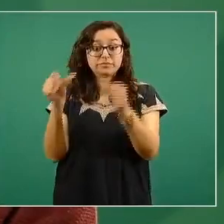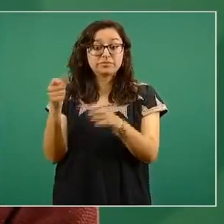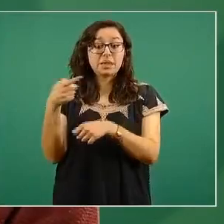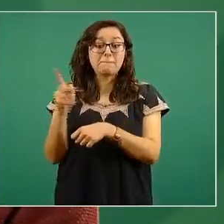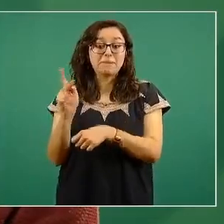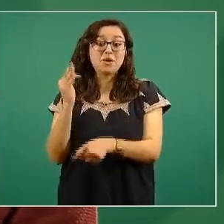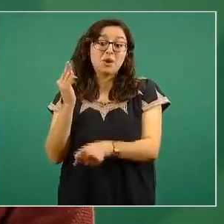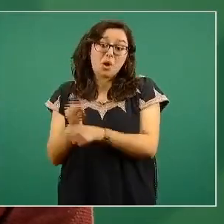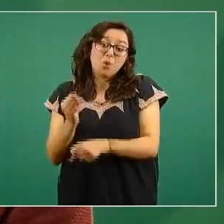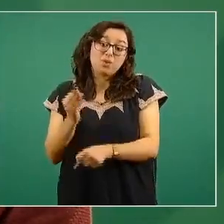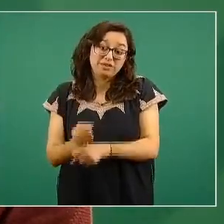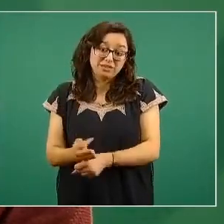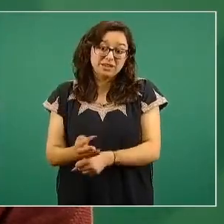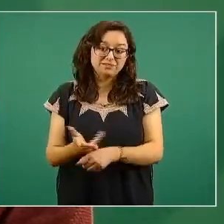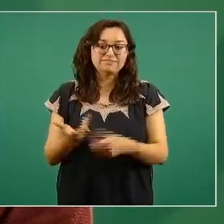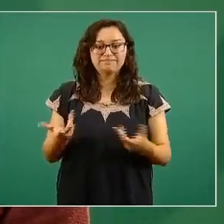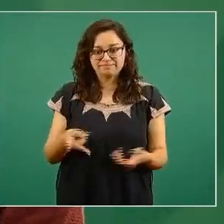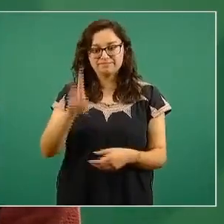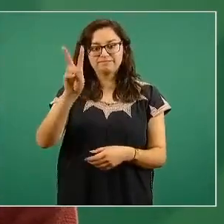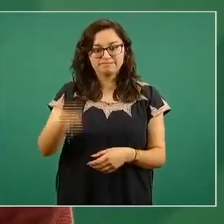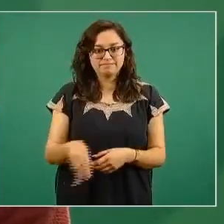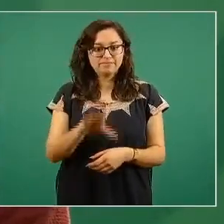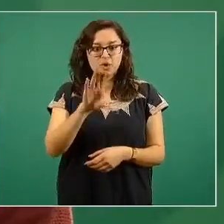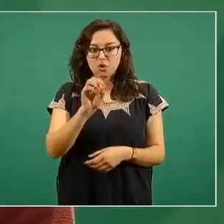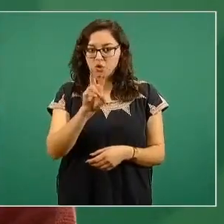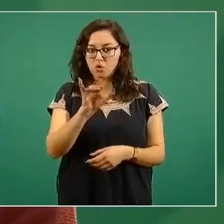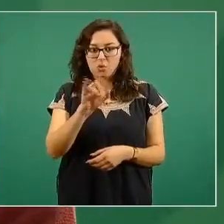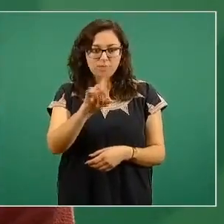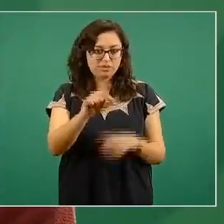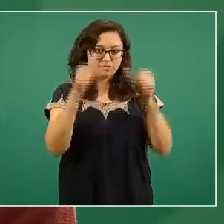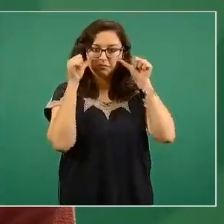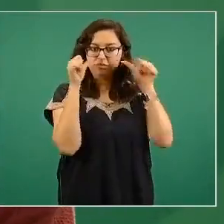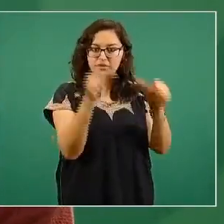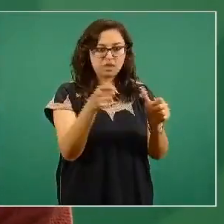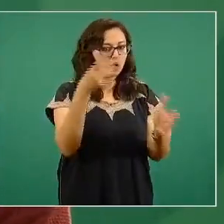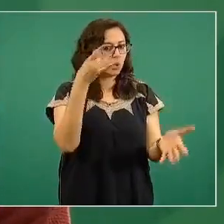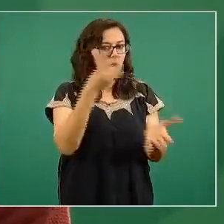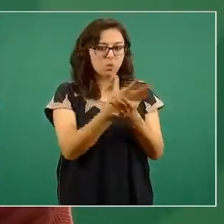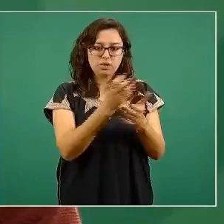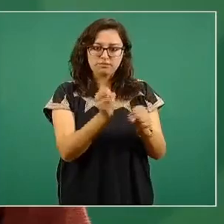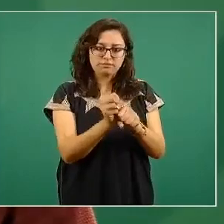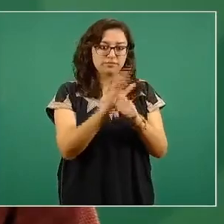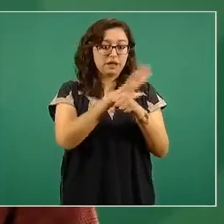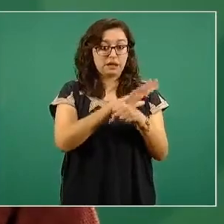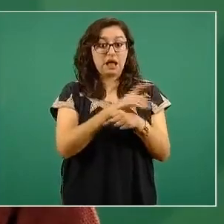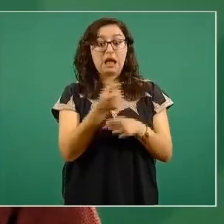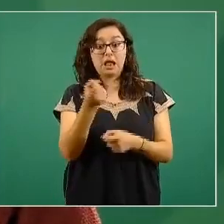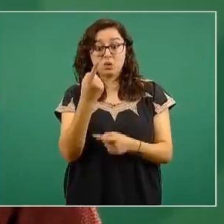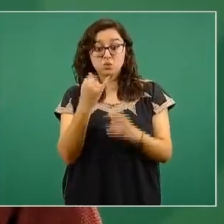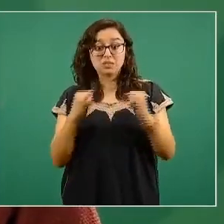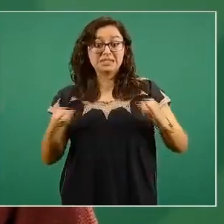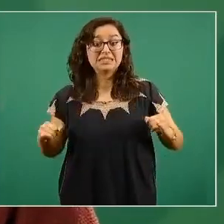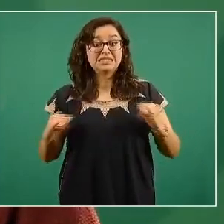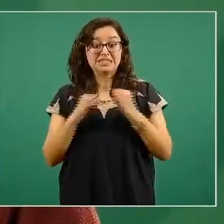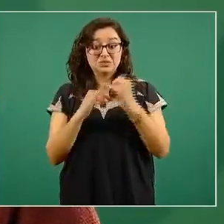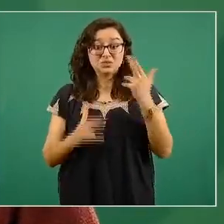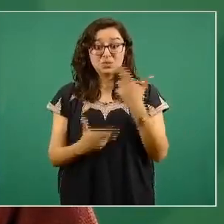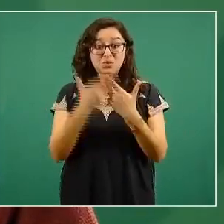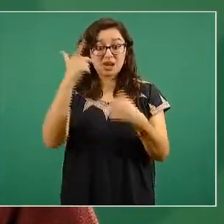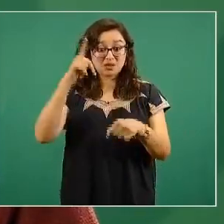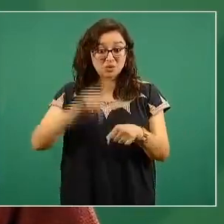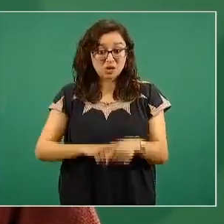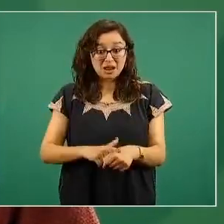epidemia, ciertamente en las unidades COVID es solo COVID. Tenemos institutos nacionales de salud que son